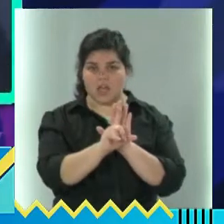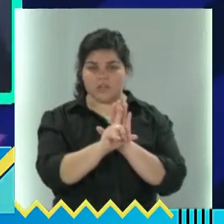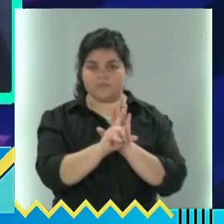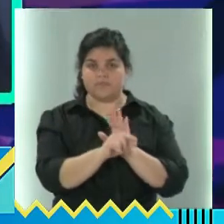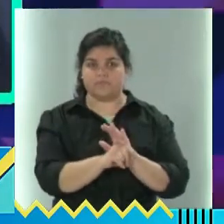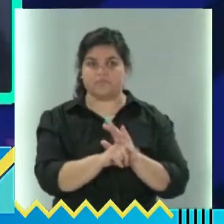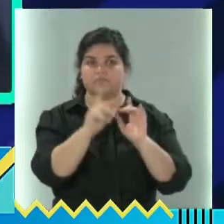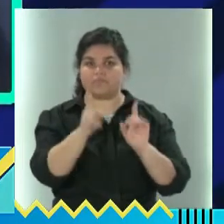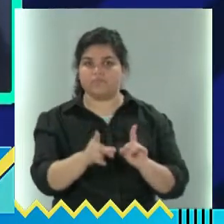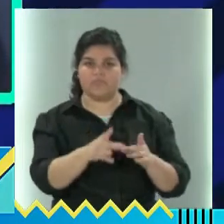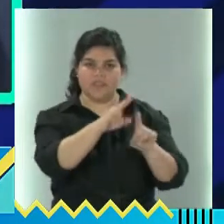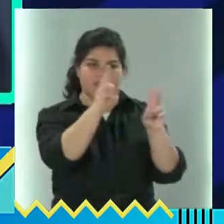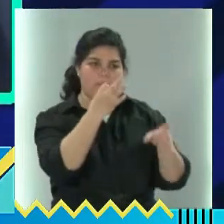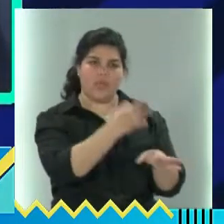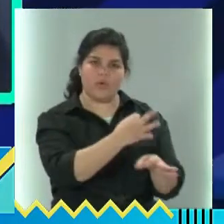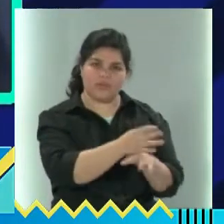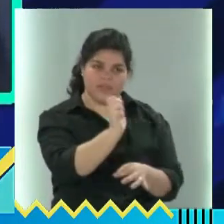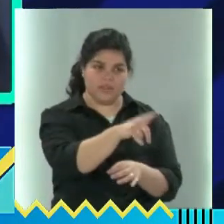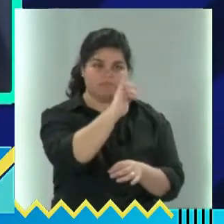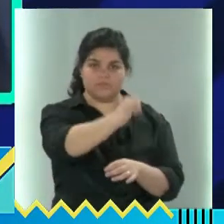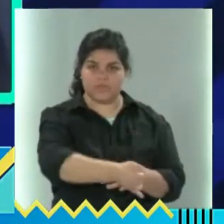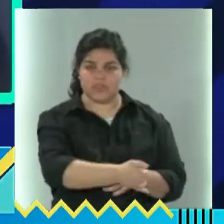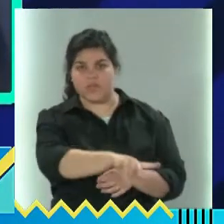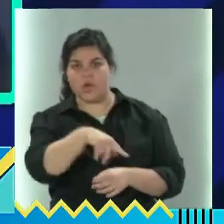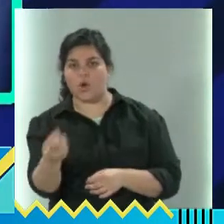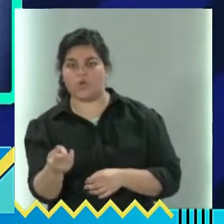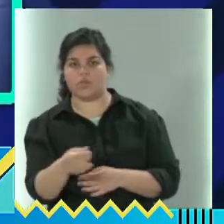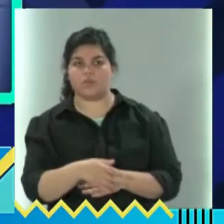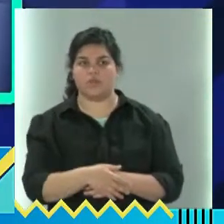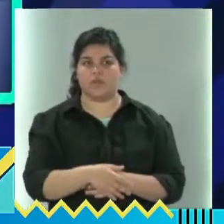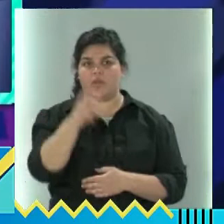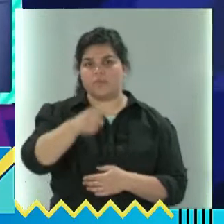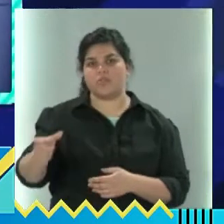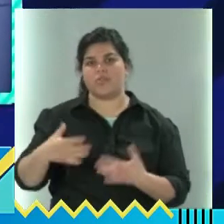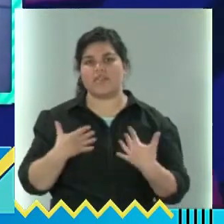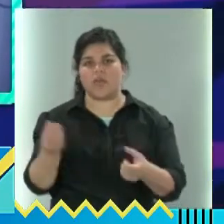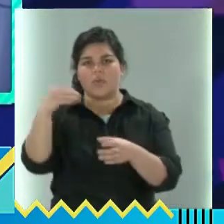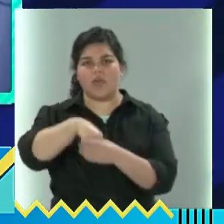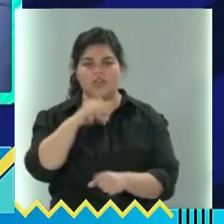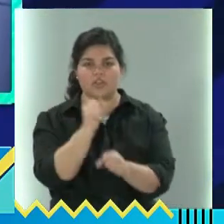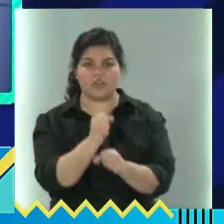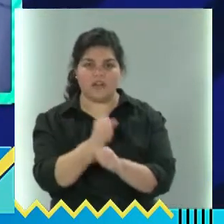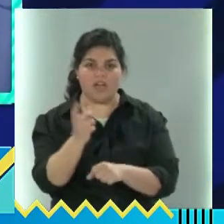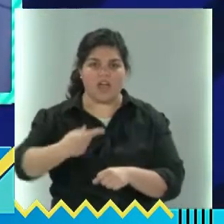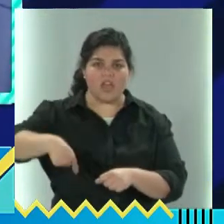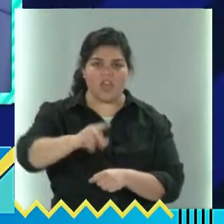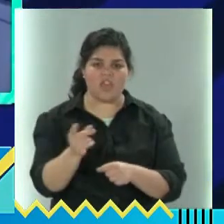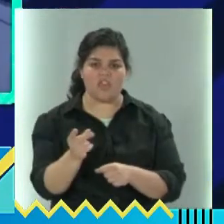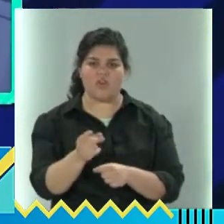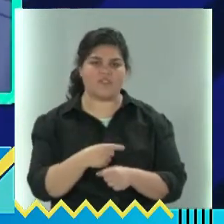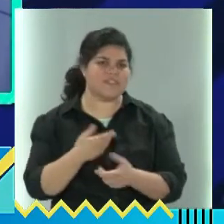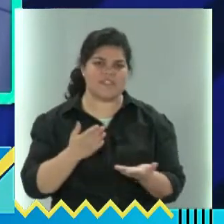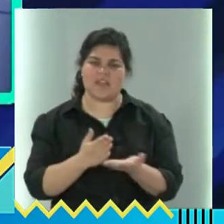todo en el tema docente, pero no se había hablado del tema de los trabajadores de la salud, que también están expuestos muchas veces a